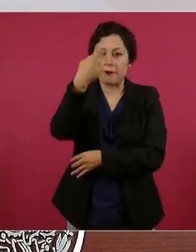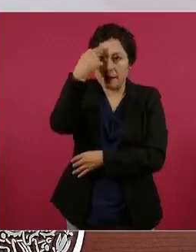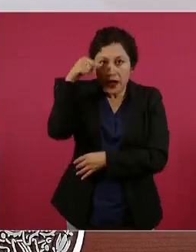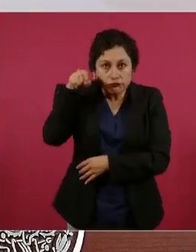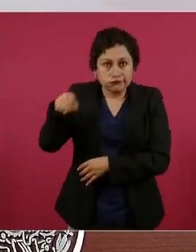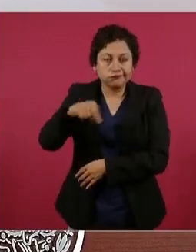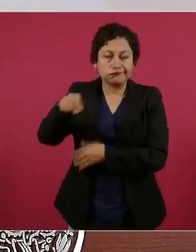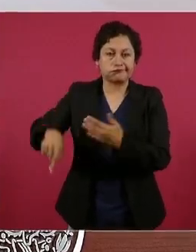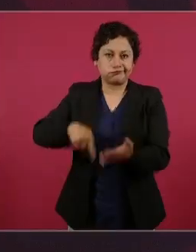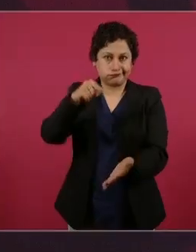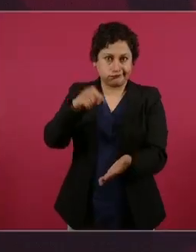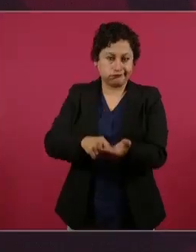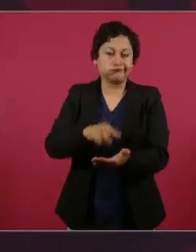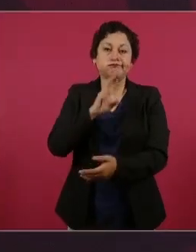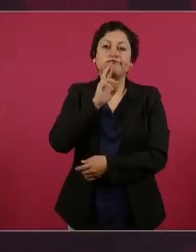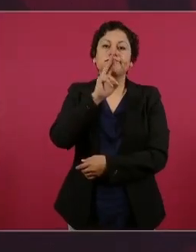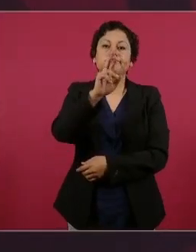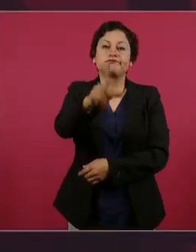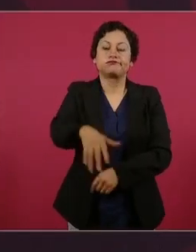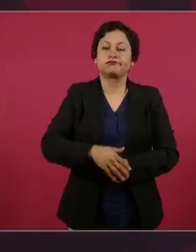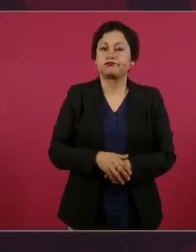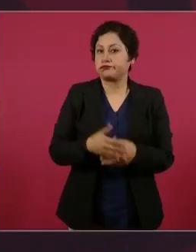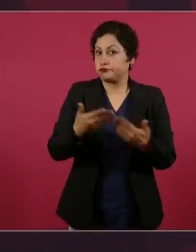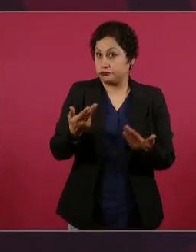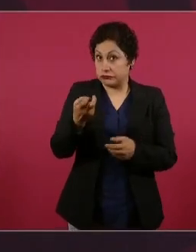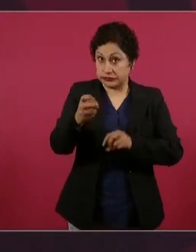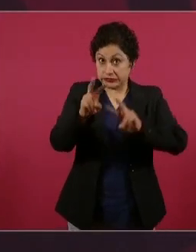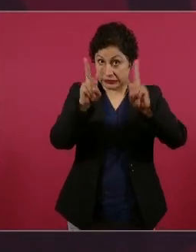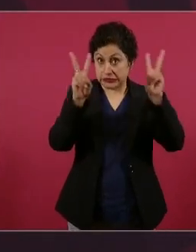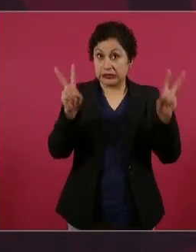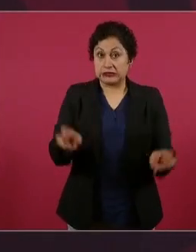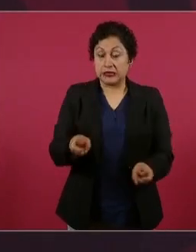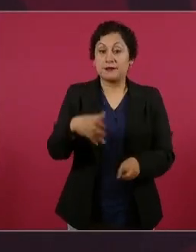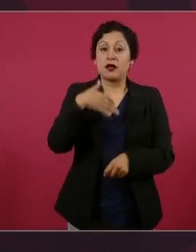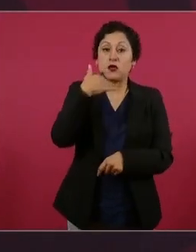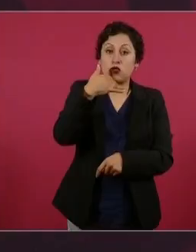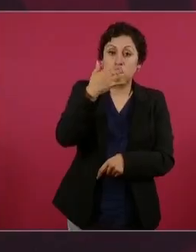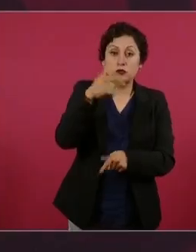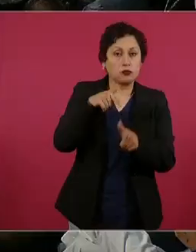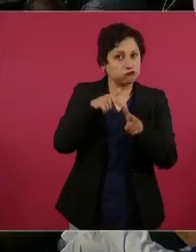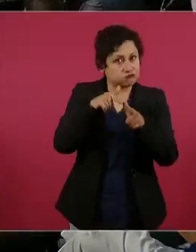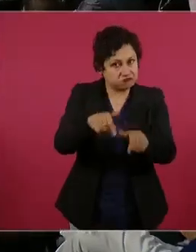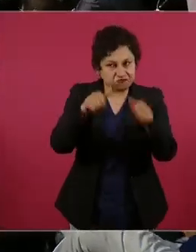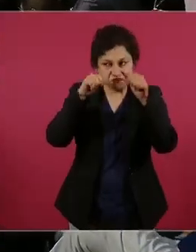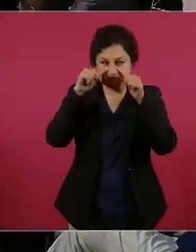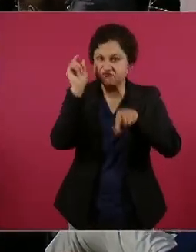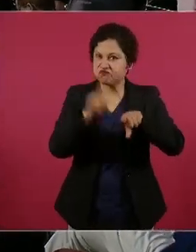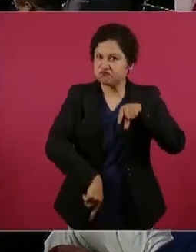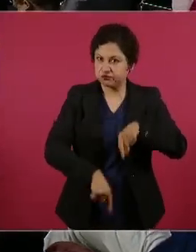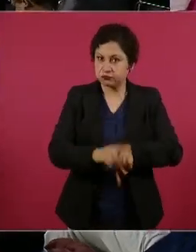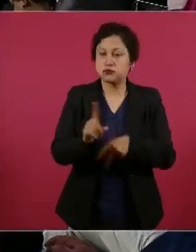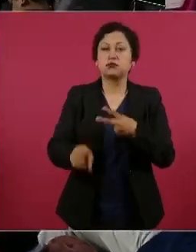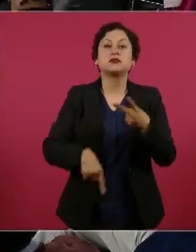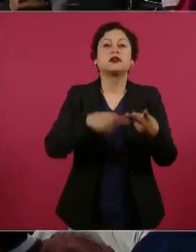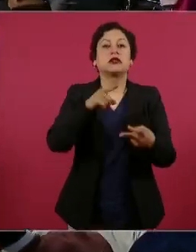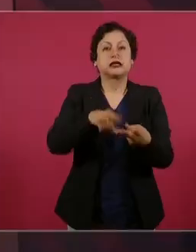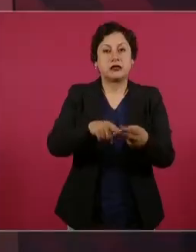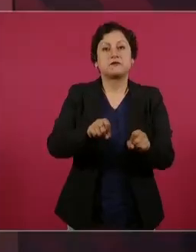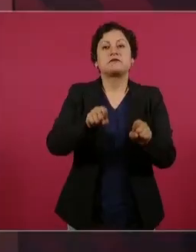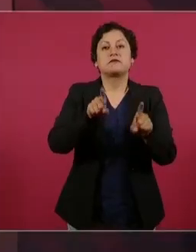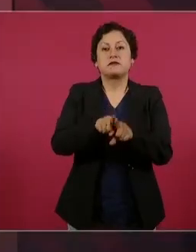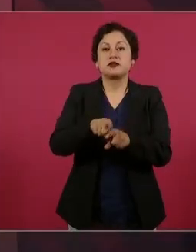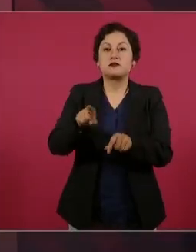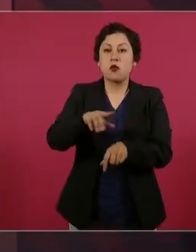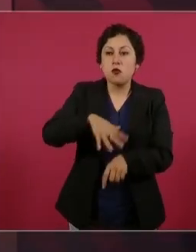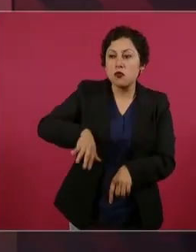y se va a seguir combatiendo la corrupción y garantizando la paz